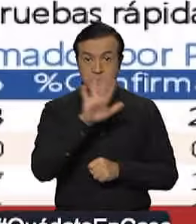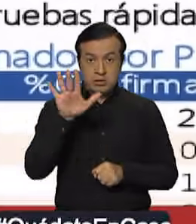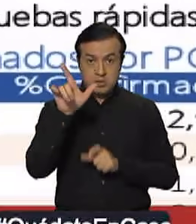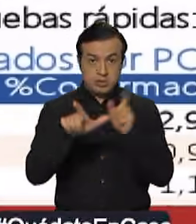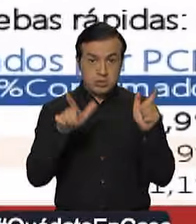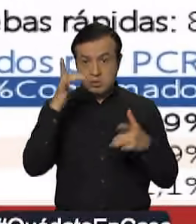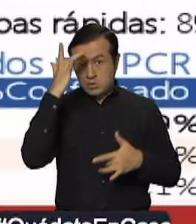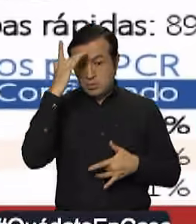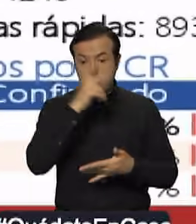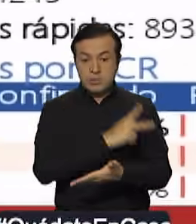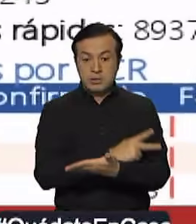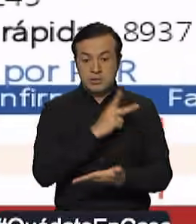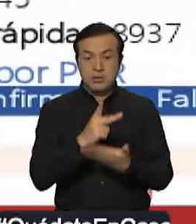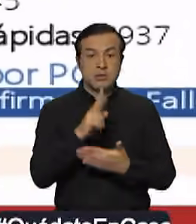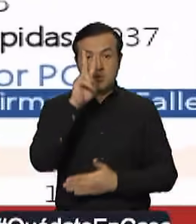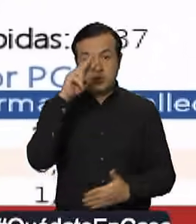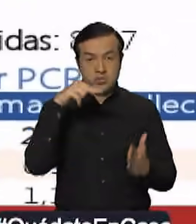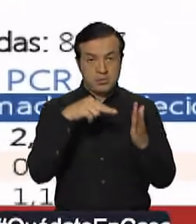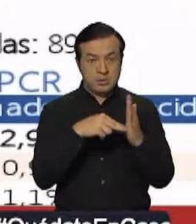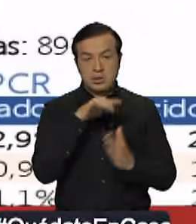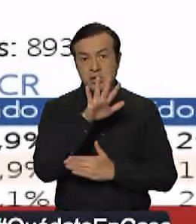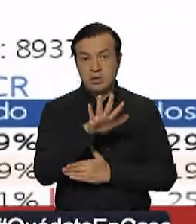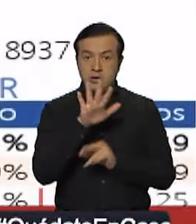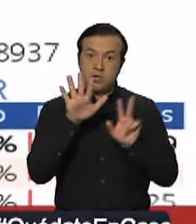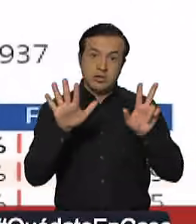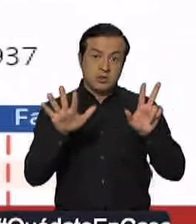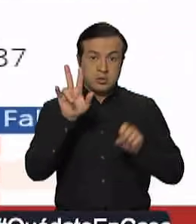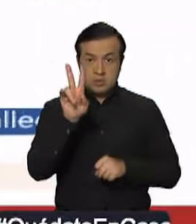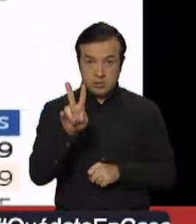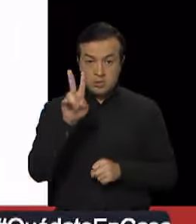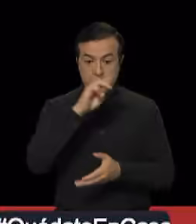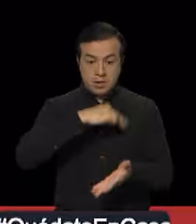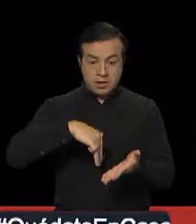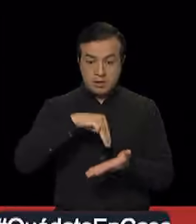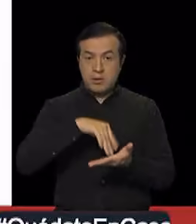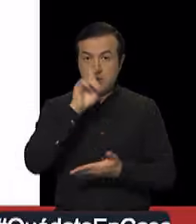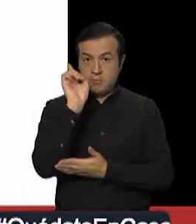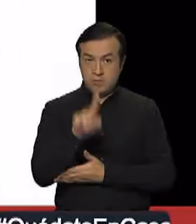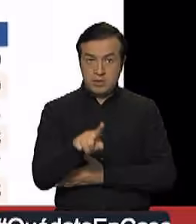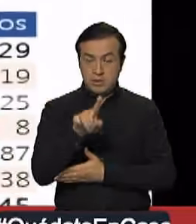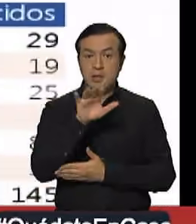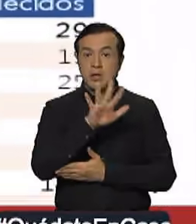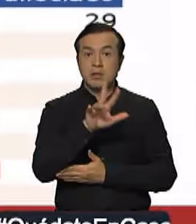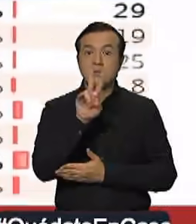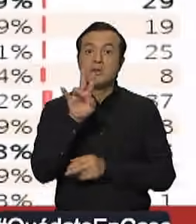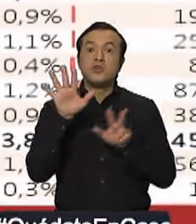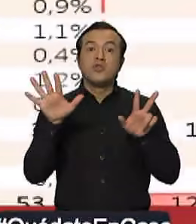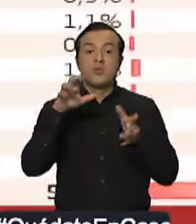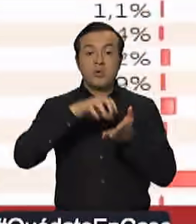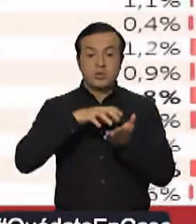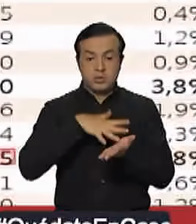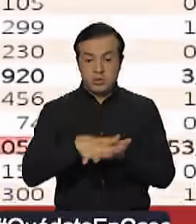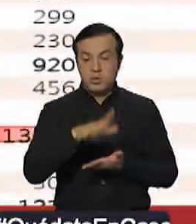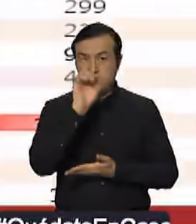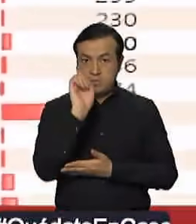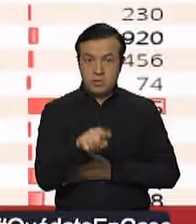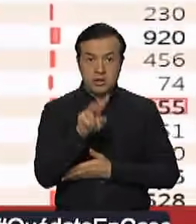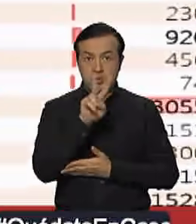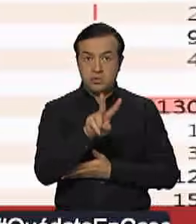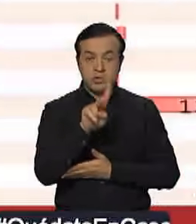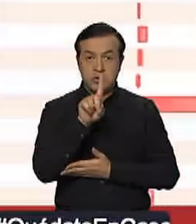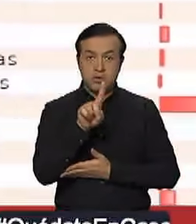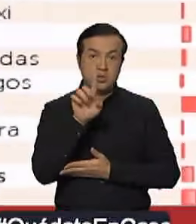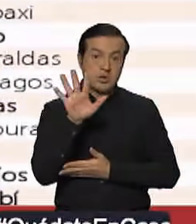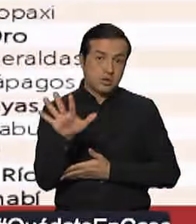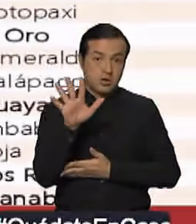casos, Pichincha con 2.582, Manabí con 1.528, Los Ríos con 1.215,